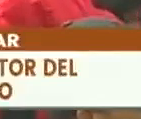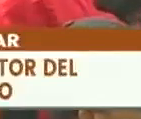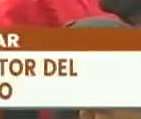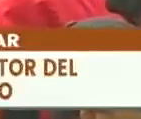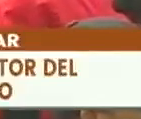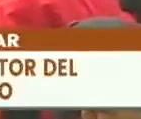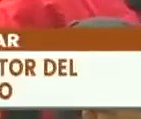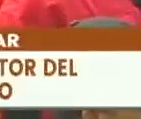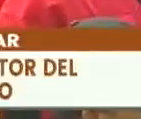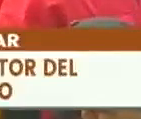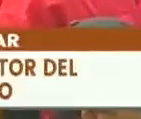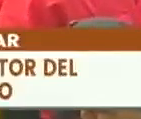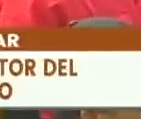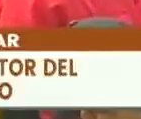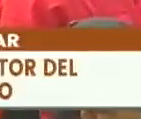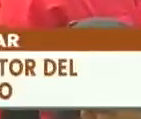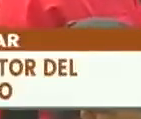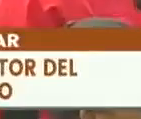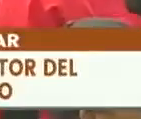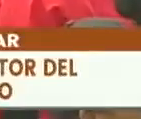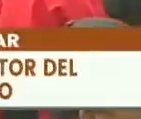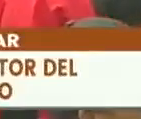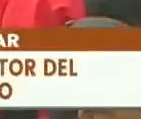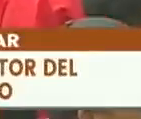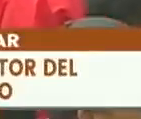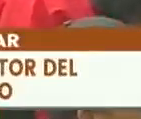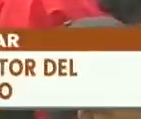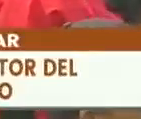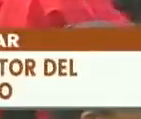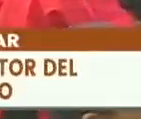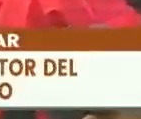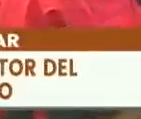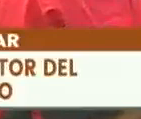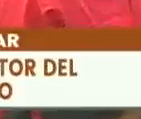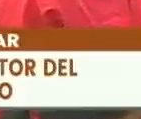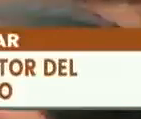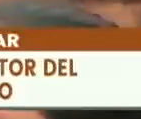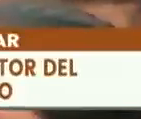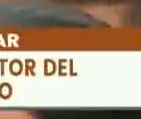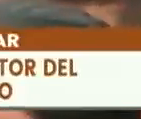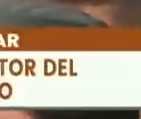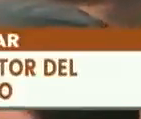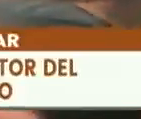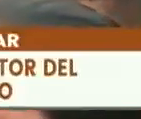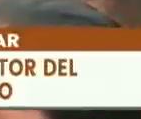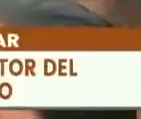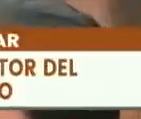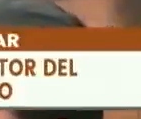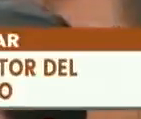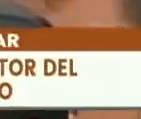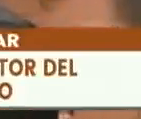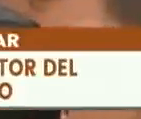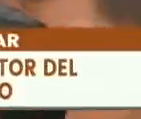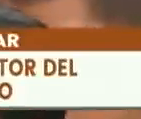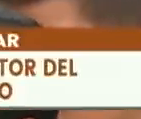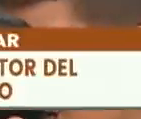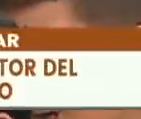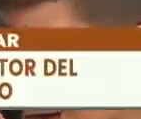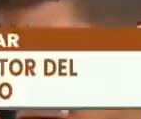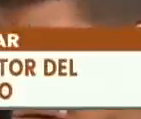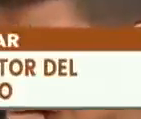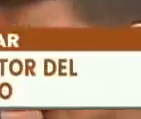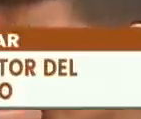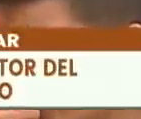comenzando en política, que aquí no es que nos han regalado nada. El comandante Chávez dijo, vamos a un referéndum, pues, y los revolcó